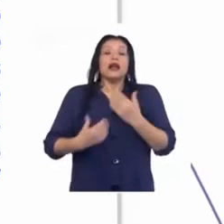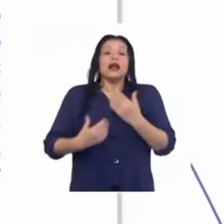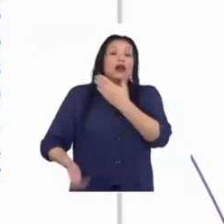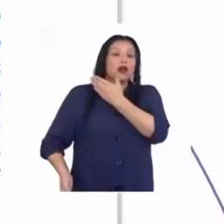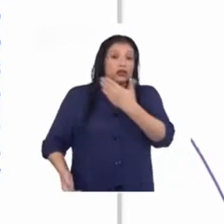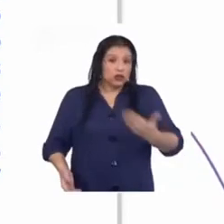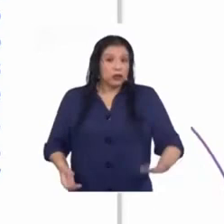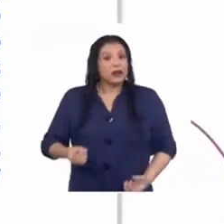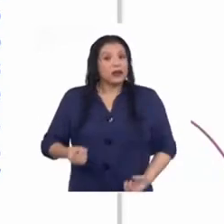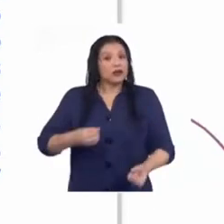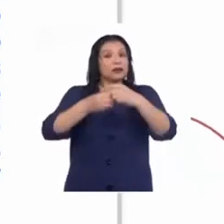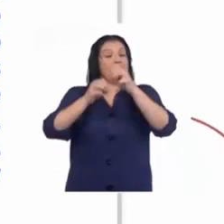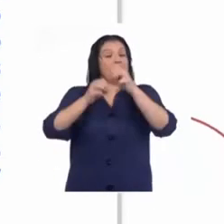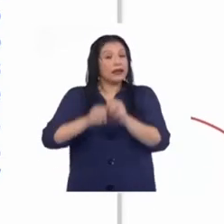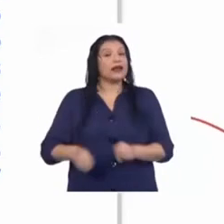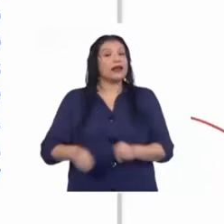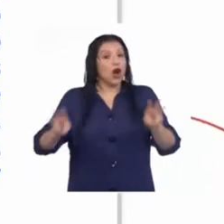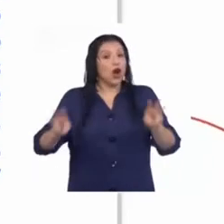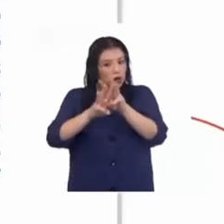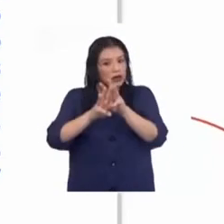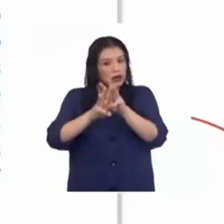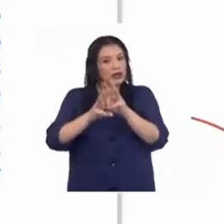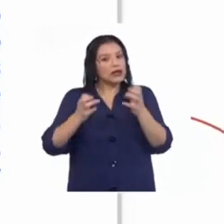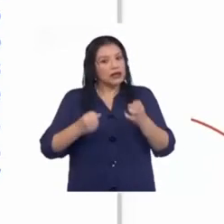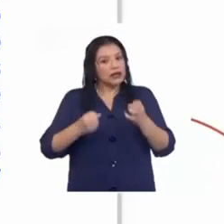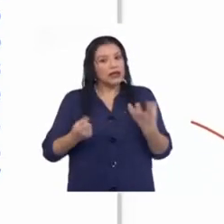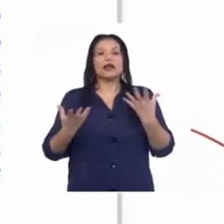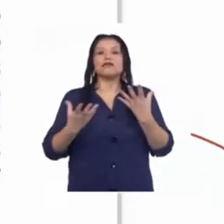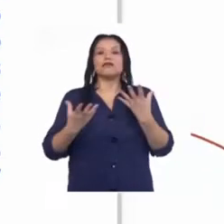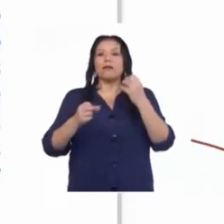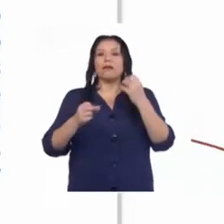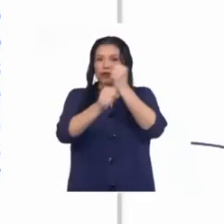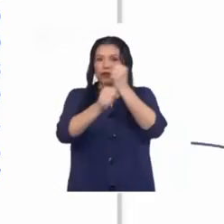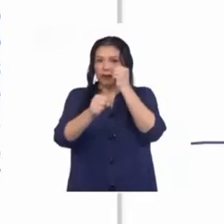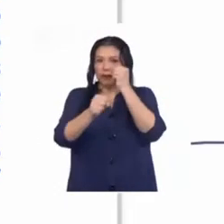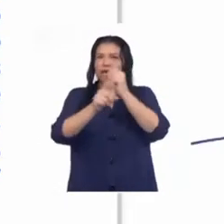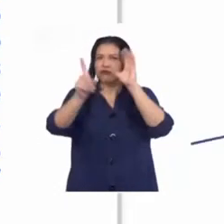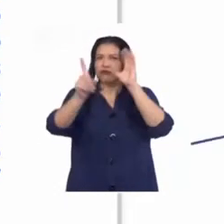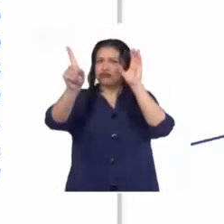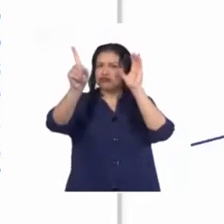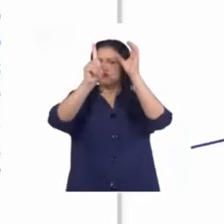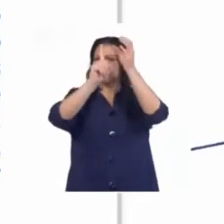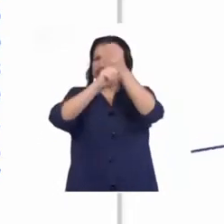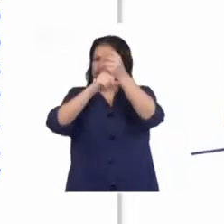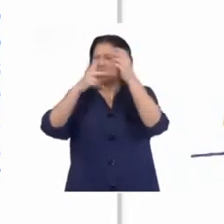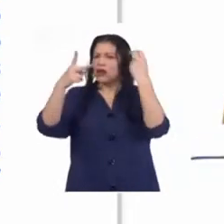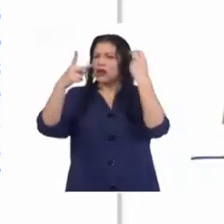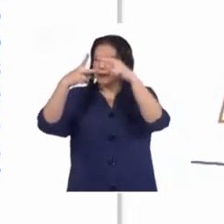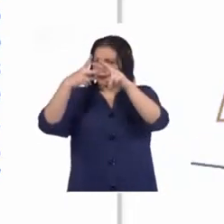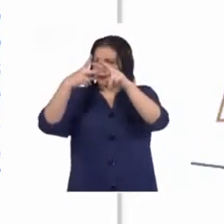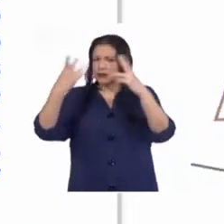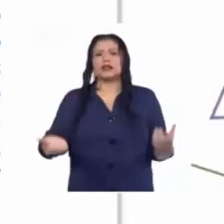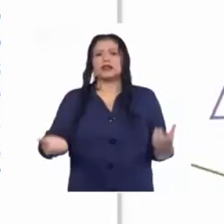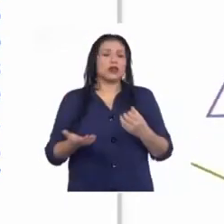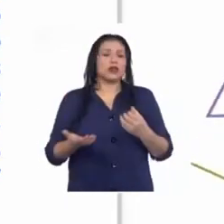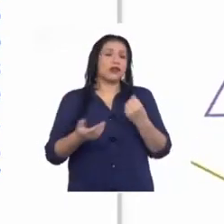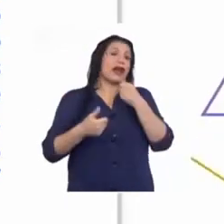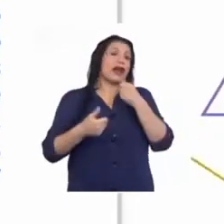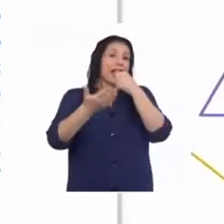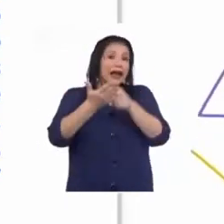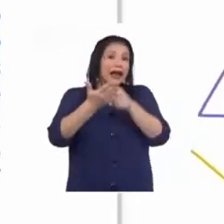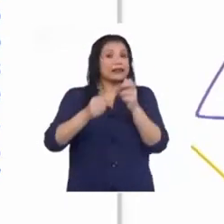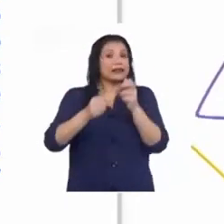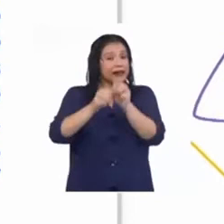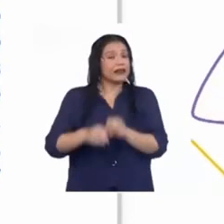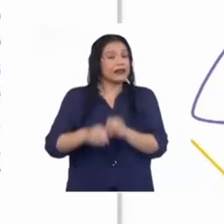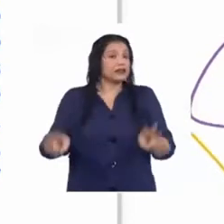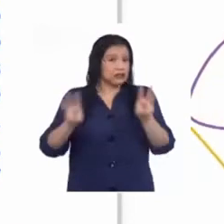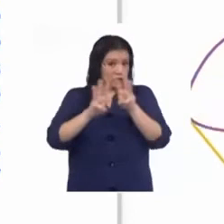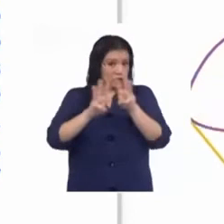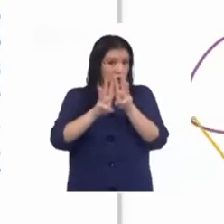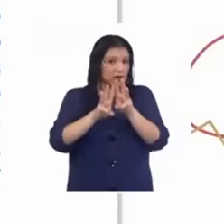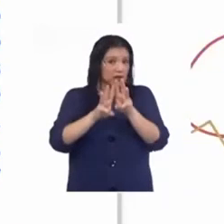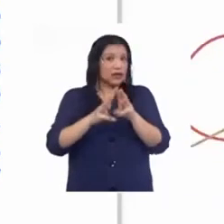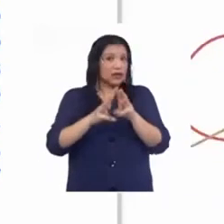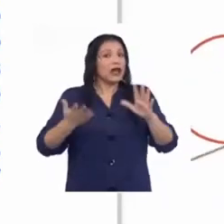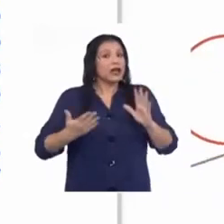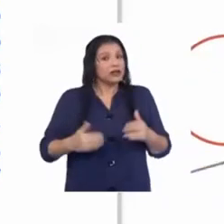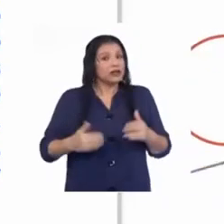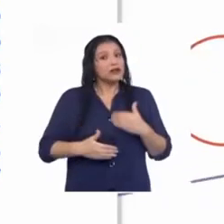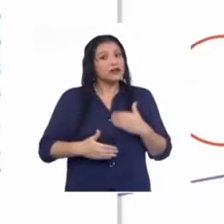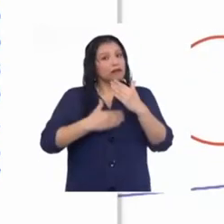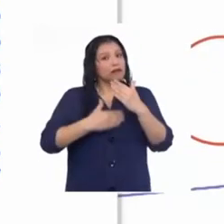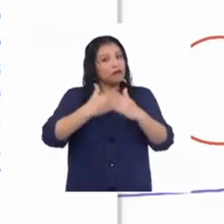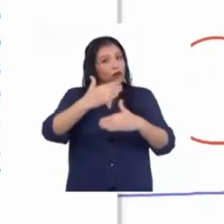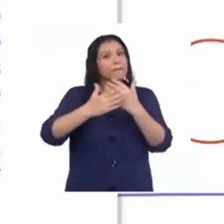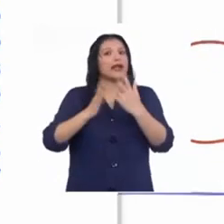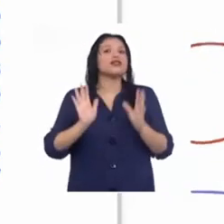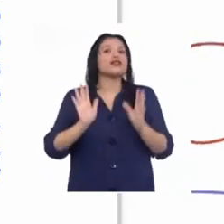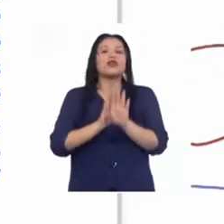Unidas han convenido en trabajar por el logro de los propósitos y los principios de la Carta de las Naciones Unidas, entre ellos el fomento de niveles de